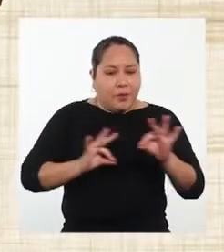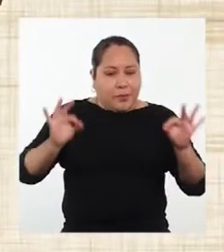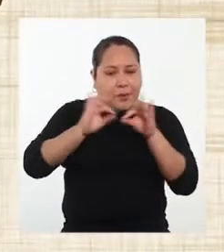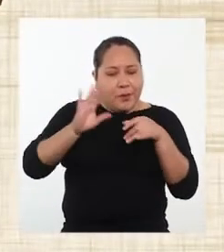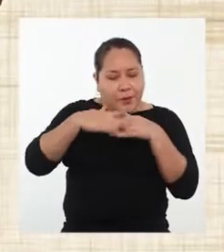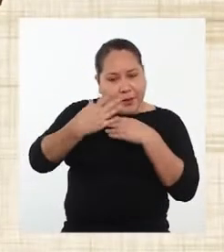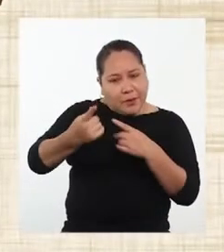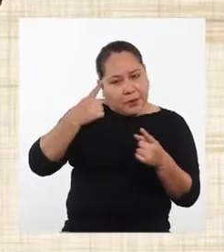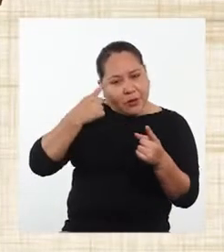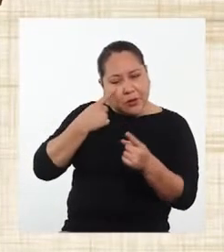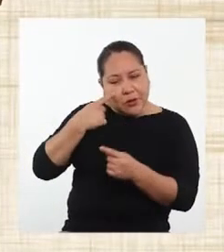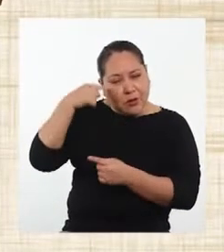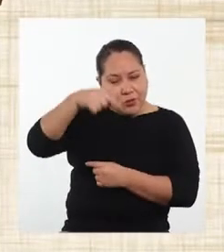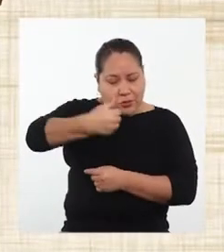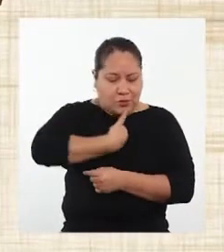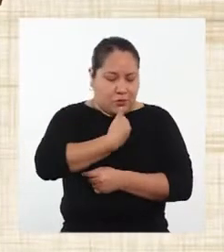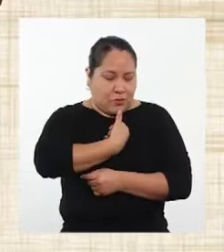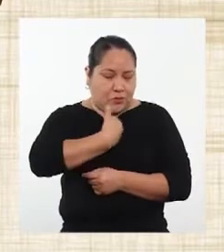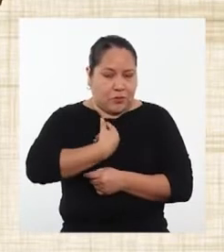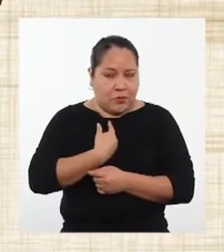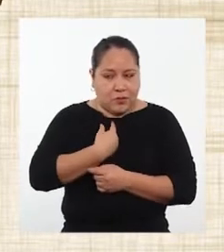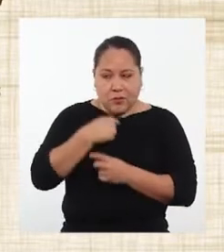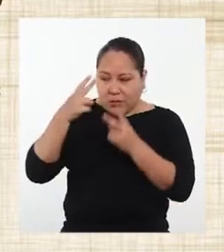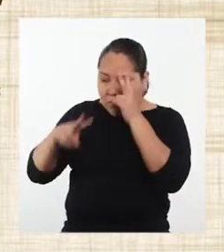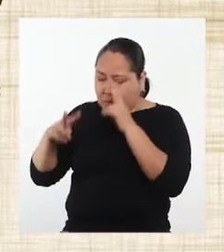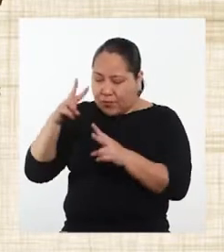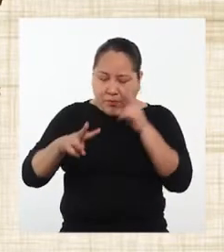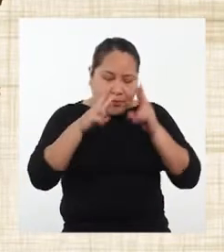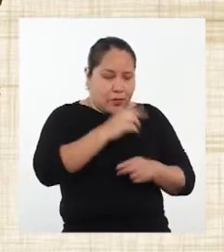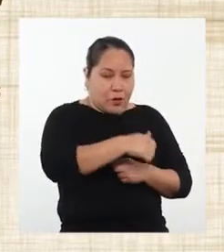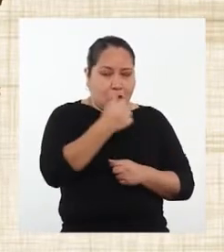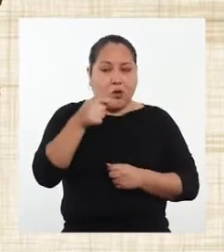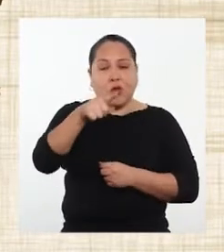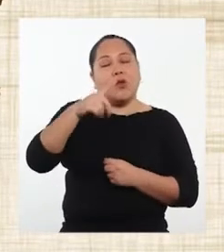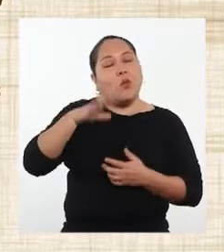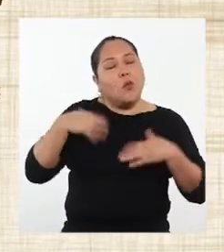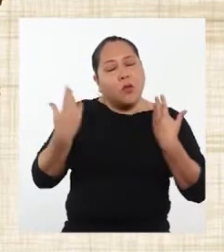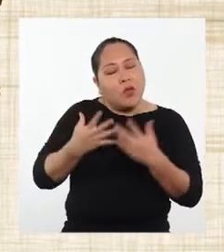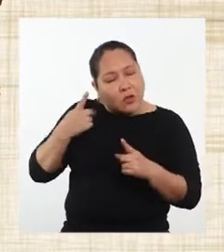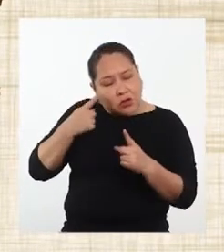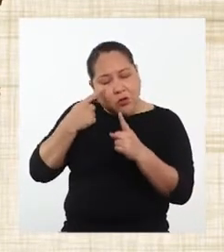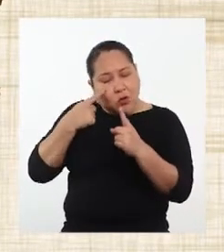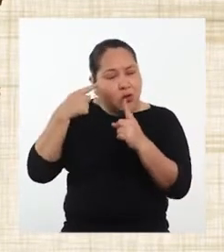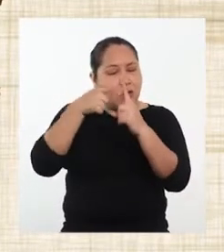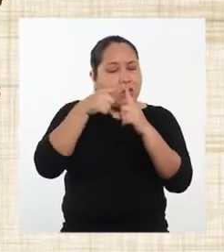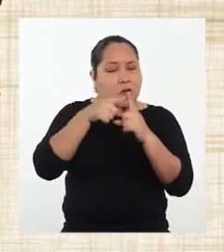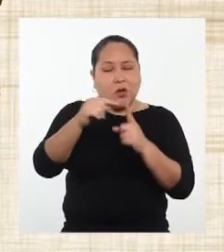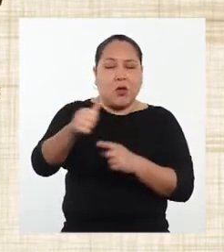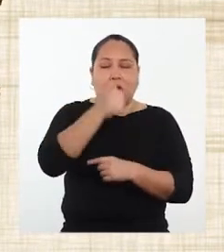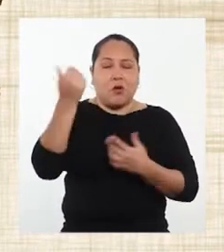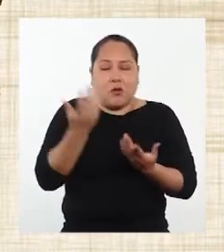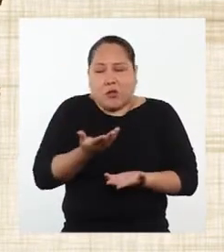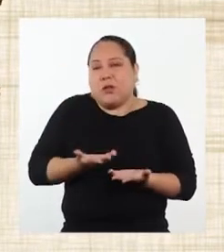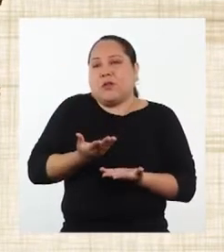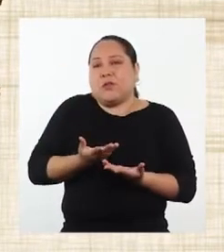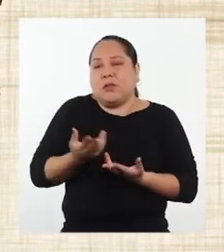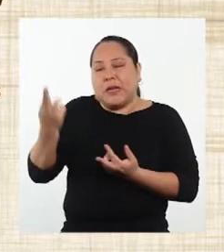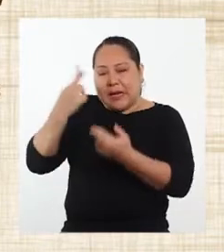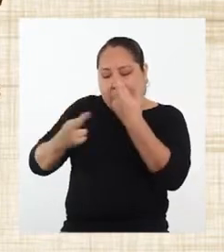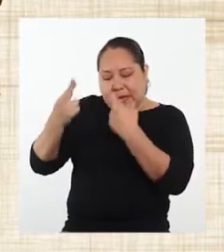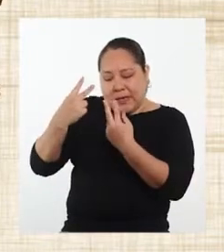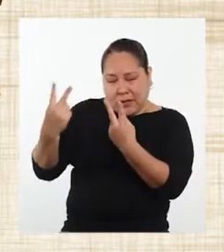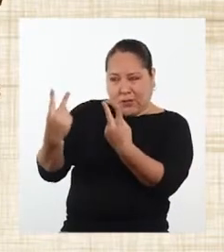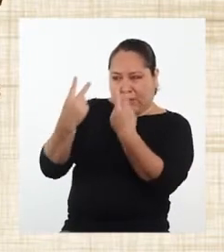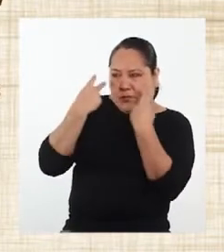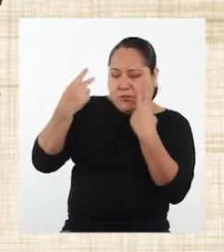clave. Podrás conocerte a ti mismo si observas obrar a los otros. Podrás conocer a los otros